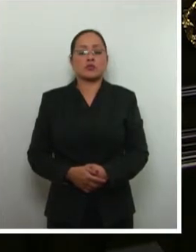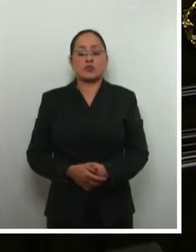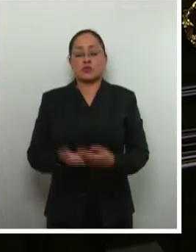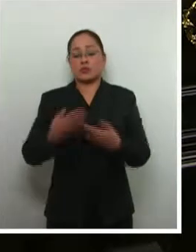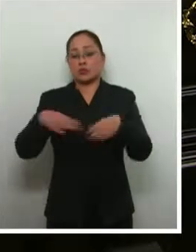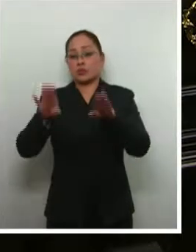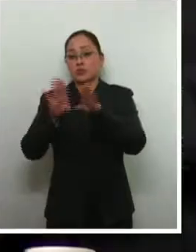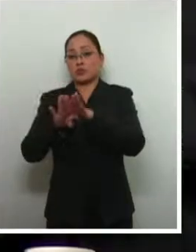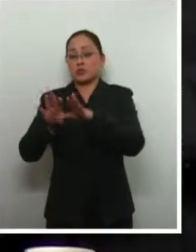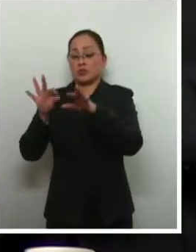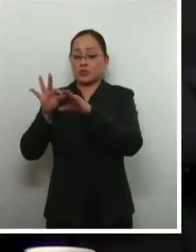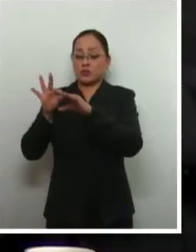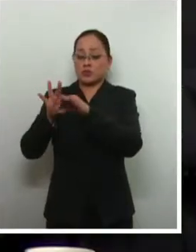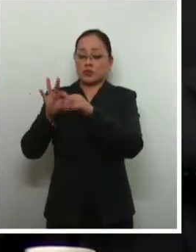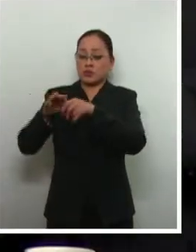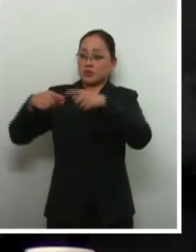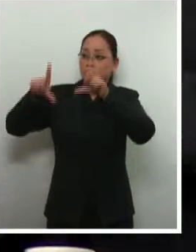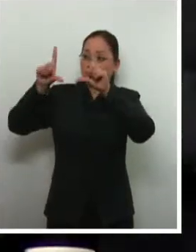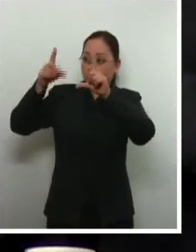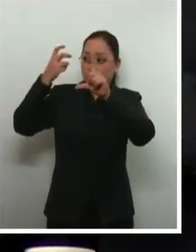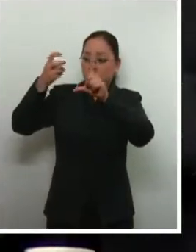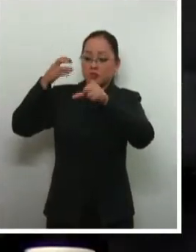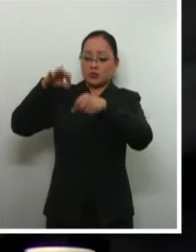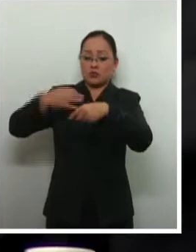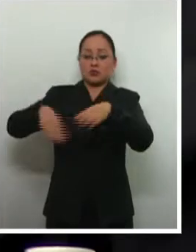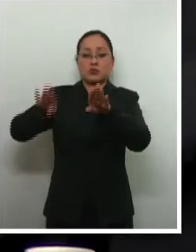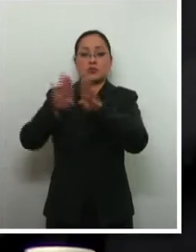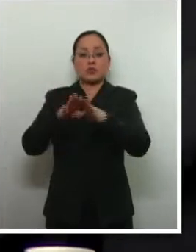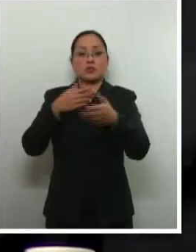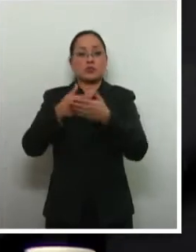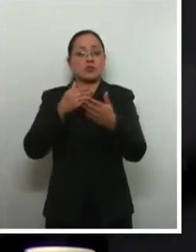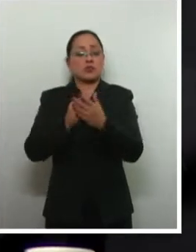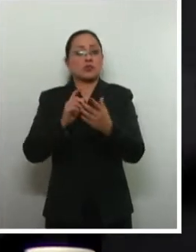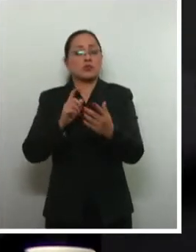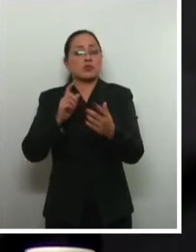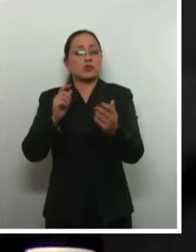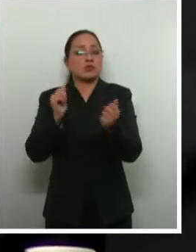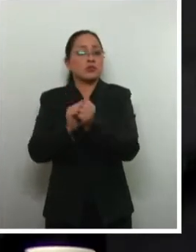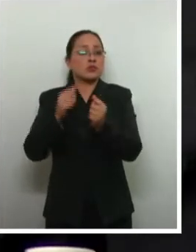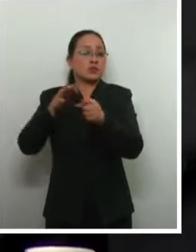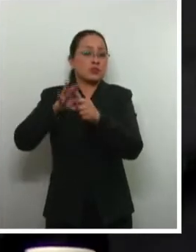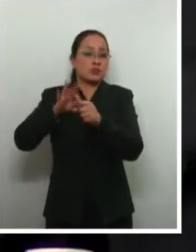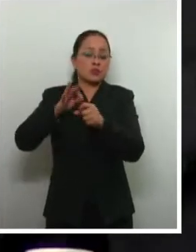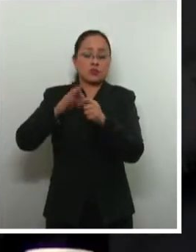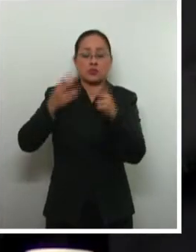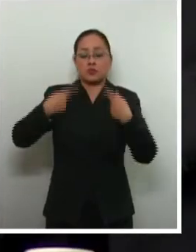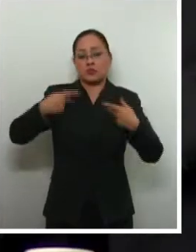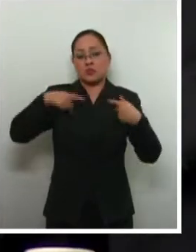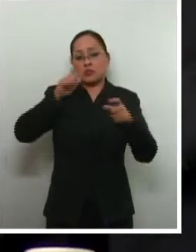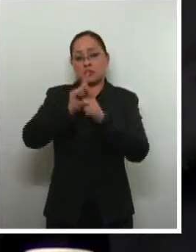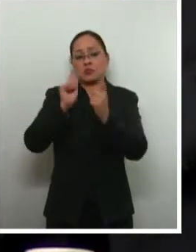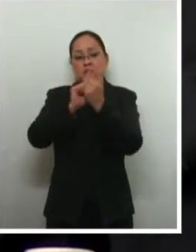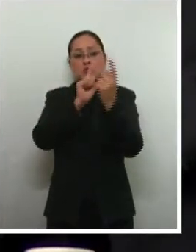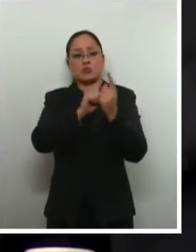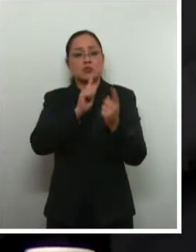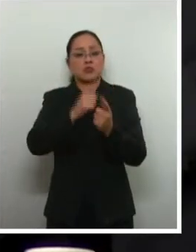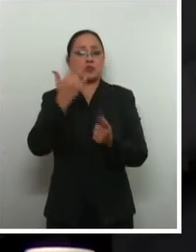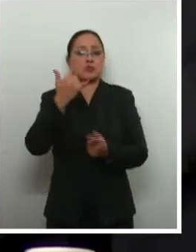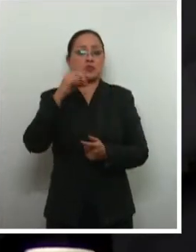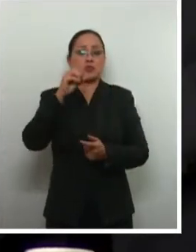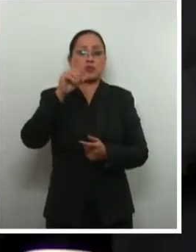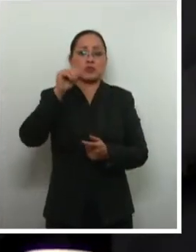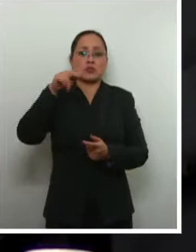Ciérrese el sistema electrónico. Voy a proceder a tomar la votación nominal de la diputada Yolanda de la